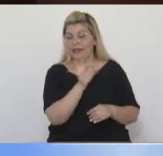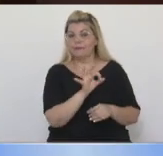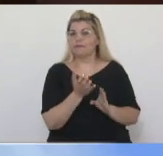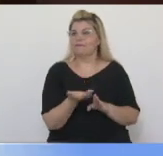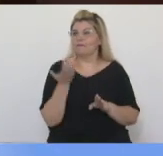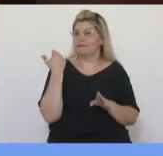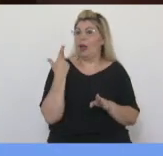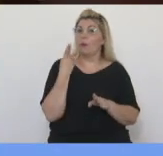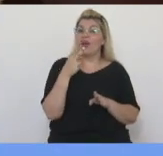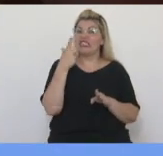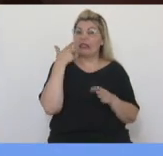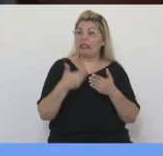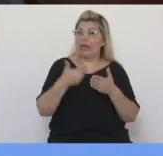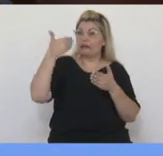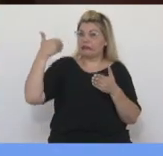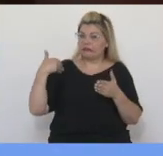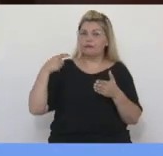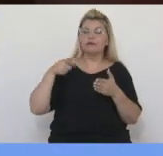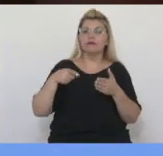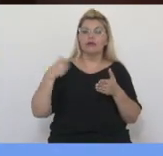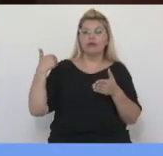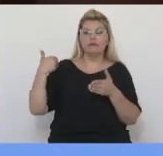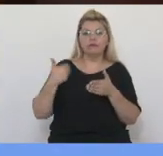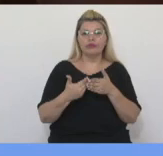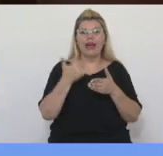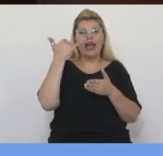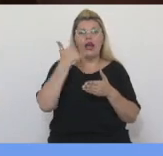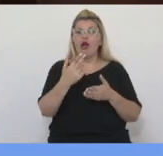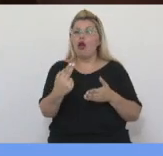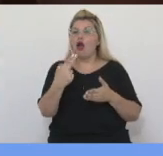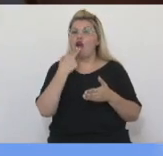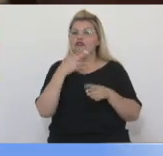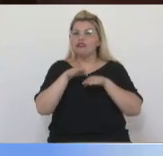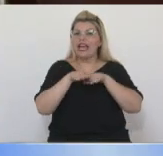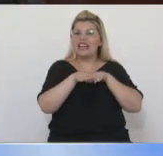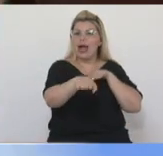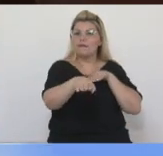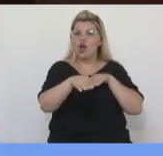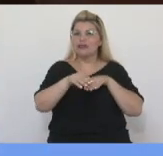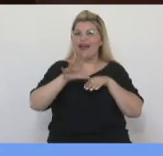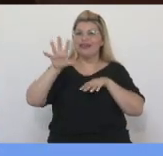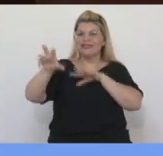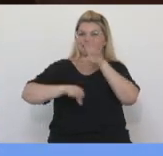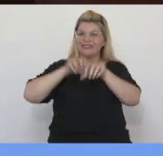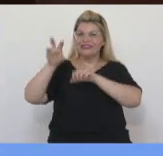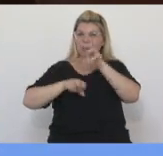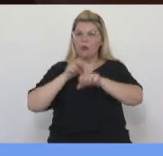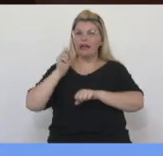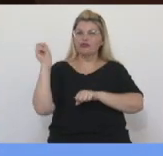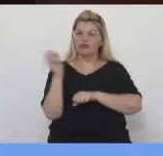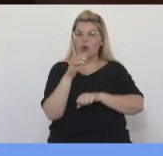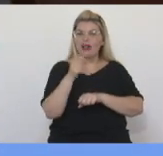días que están de 11 camiones recolectores de residuos hay 10 secuestrados pero